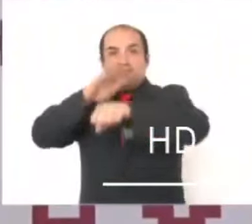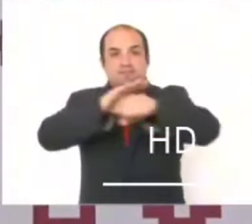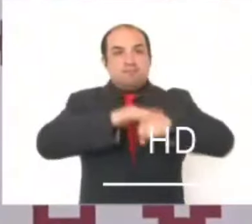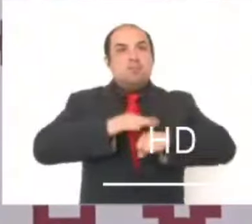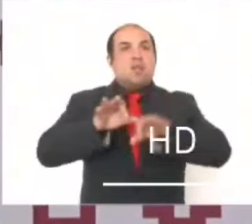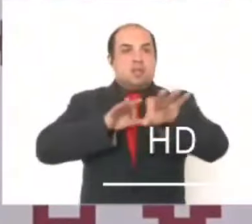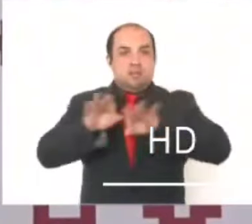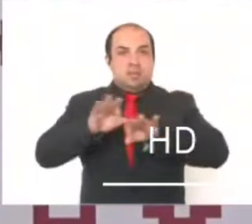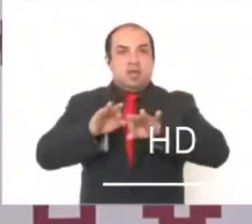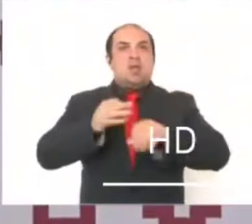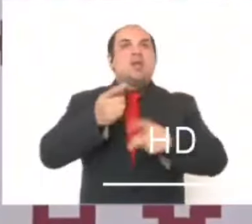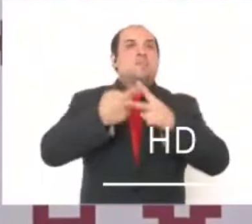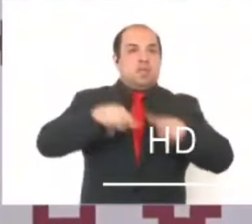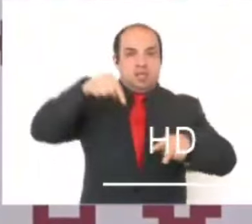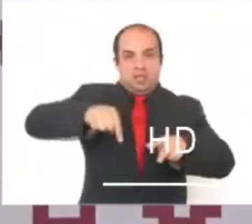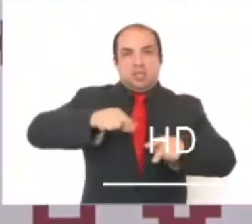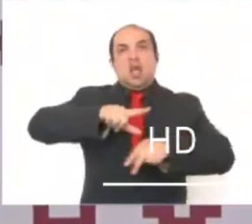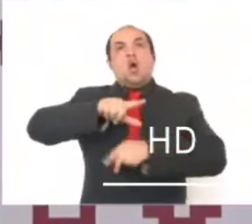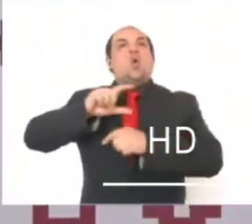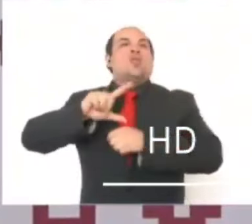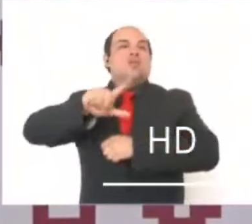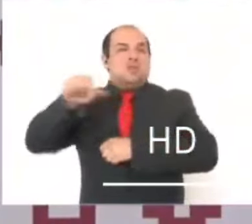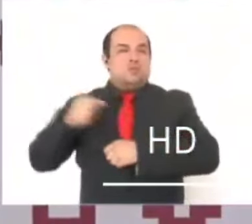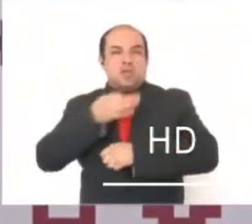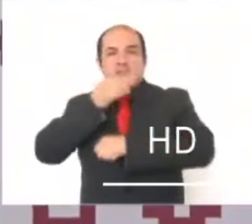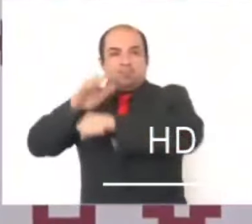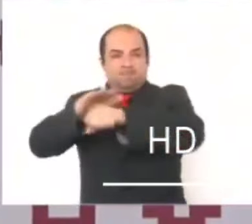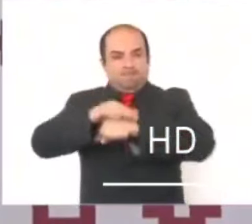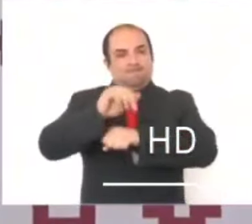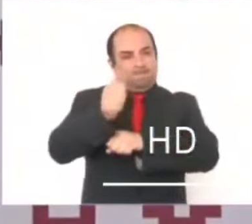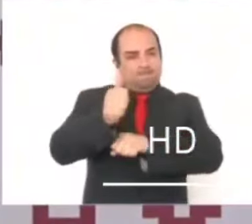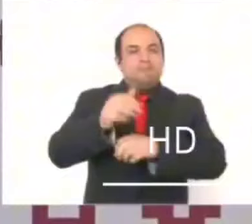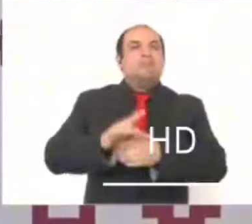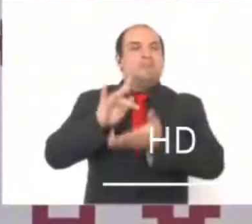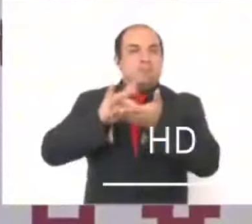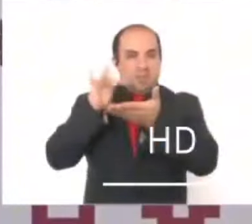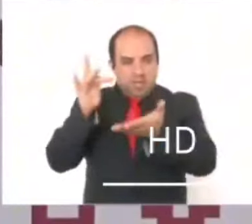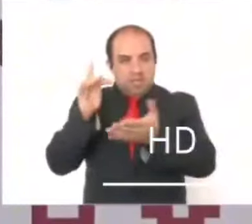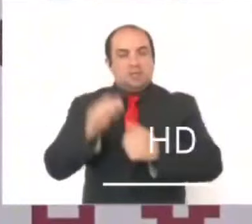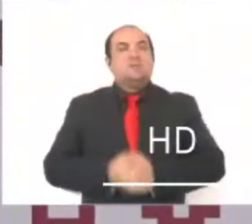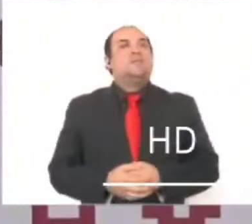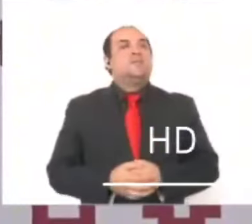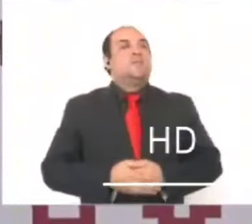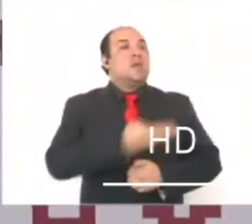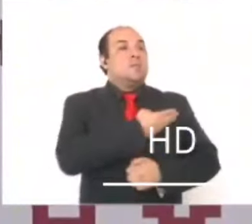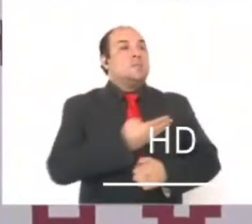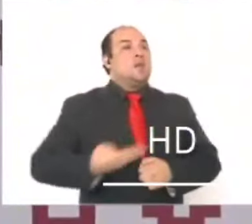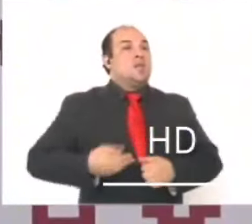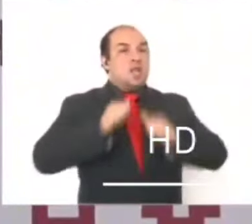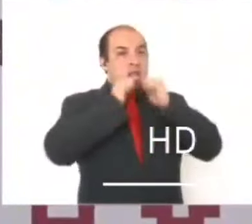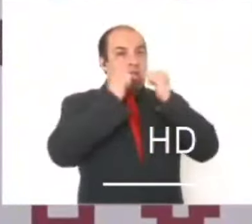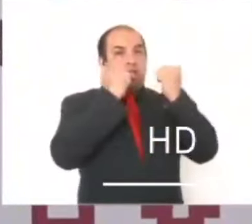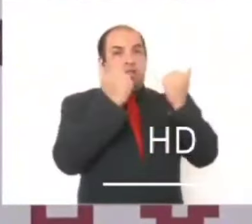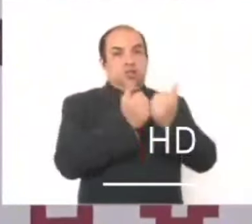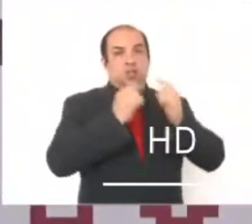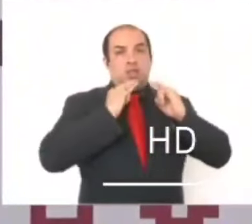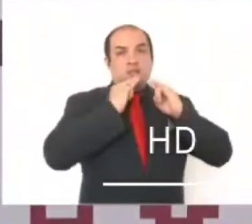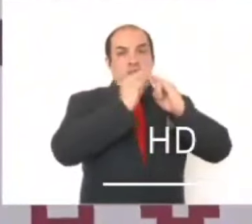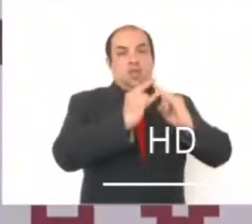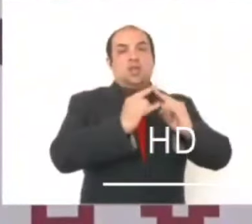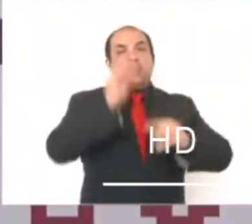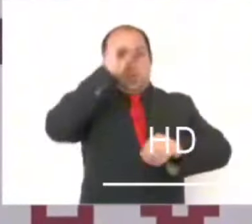que ya anunciaremos, muchas gracias. Por supuesto, al presidente de la Asociación del Tianguis Cultural, El Chopo, AC,